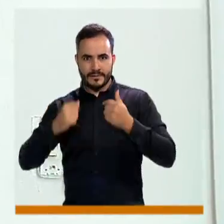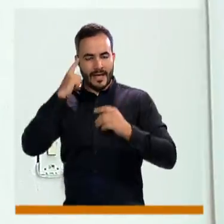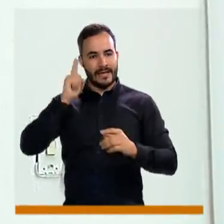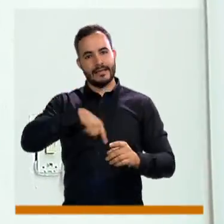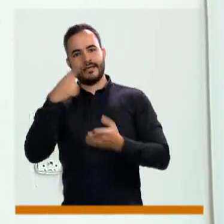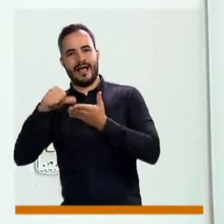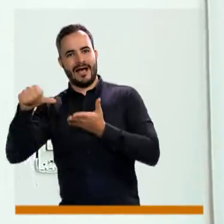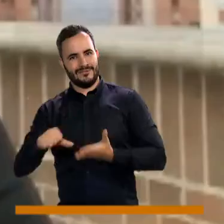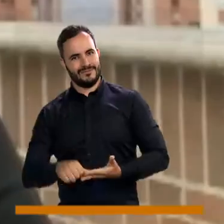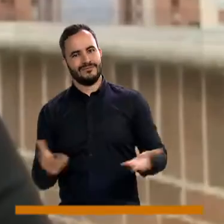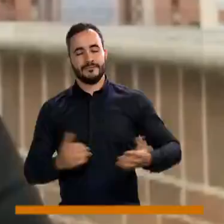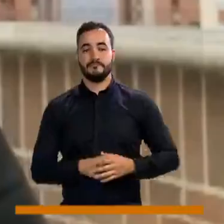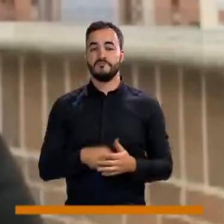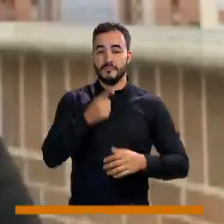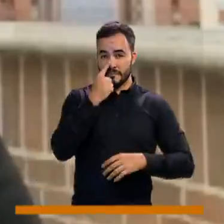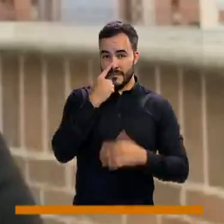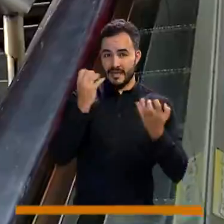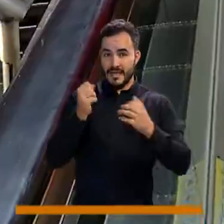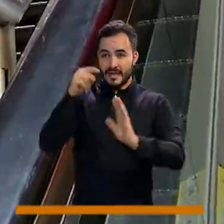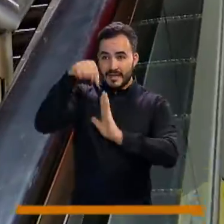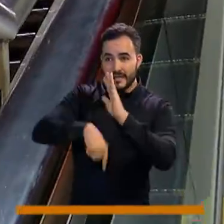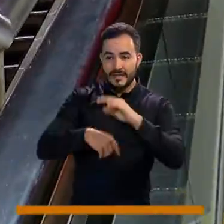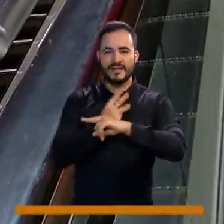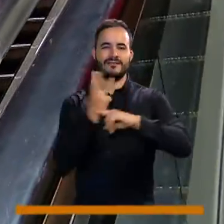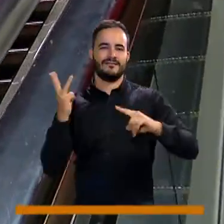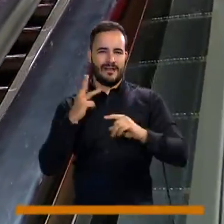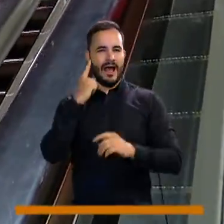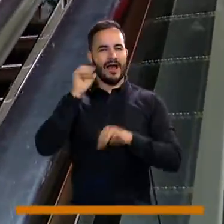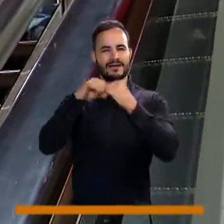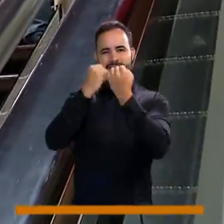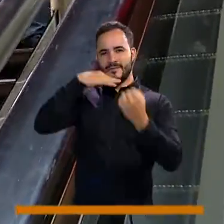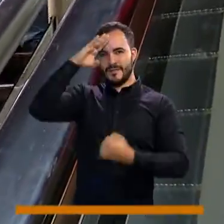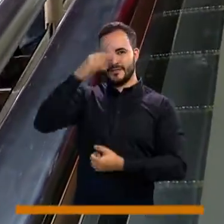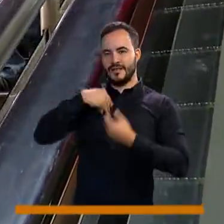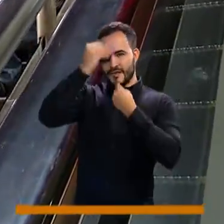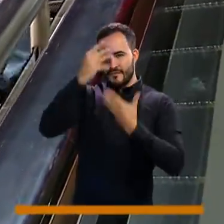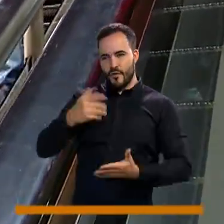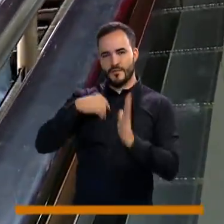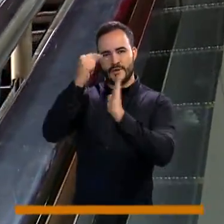presupuestación realista y transparente. El informe se lee en